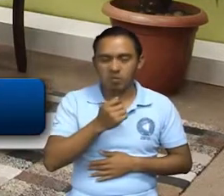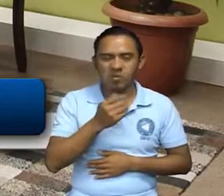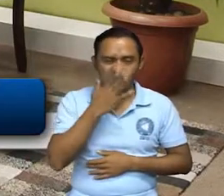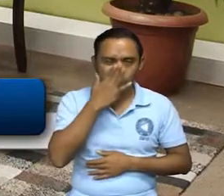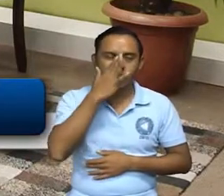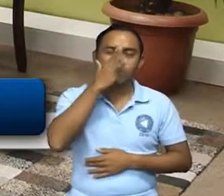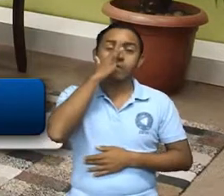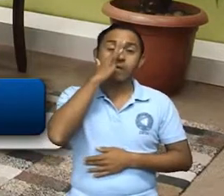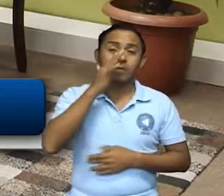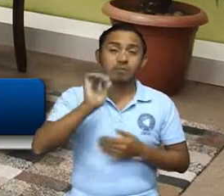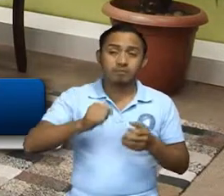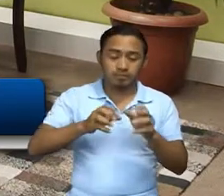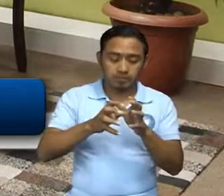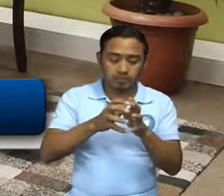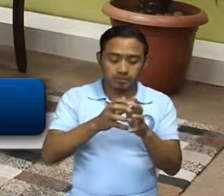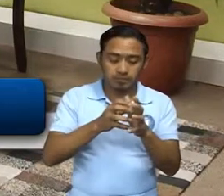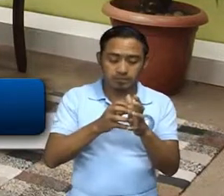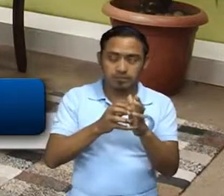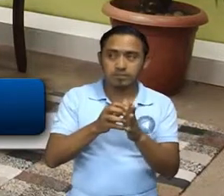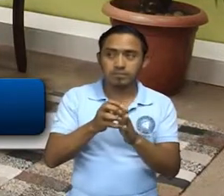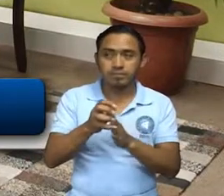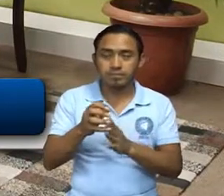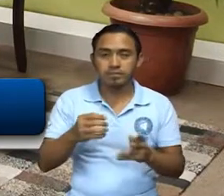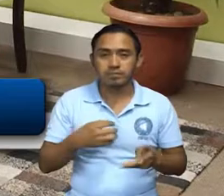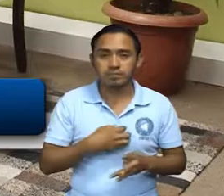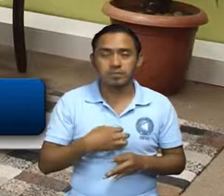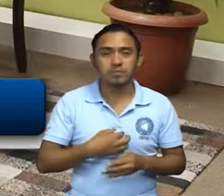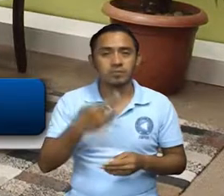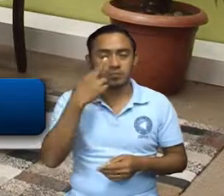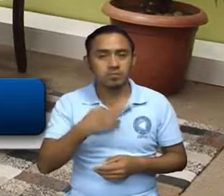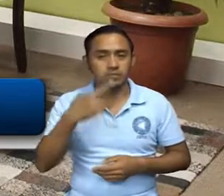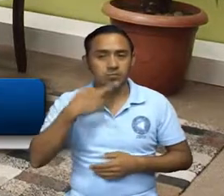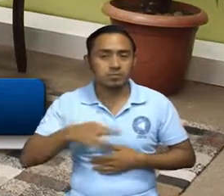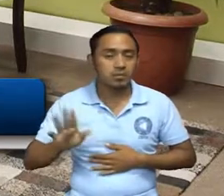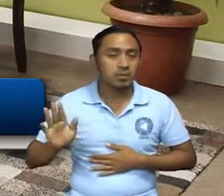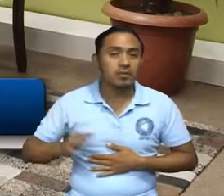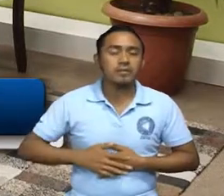puede causar lo que es una depresión de los vasos y causar el sangrado, ¿ya?